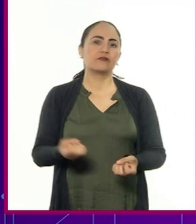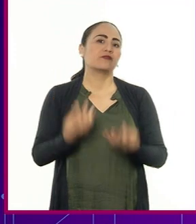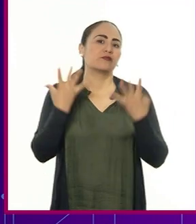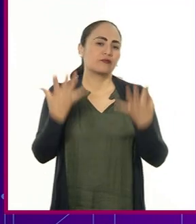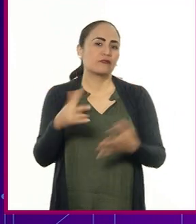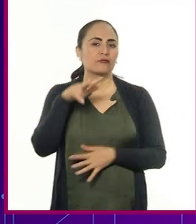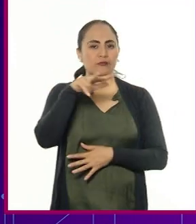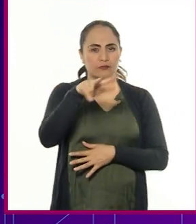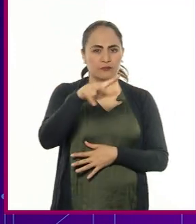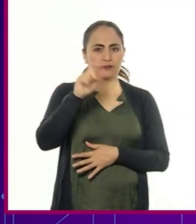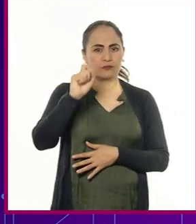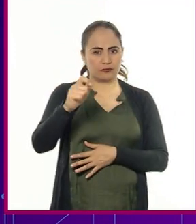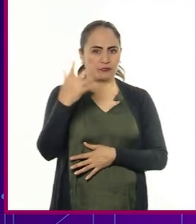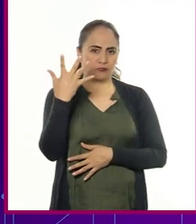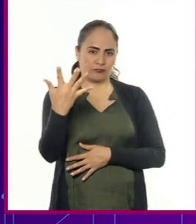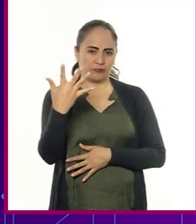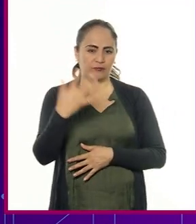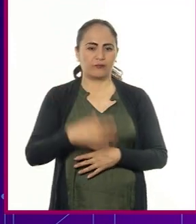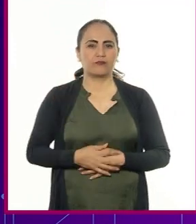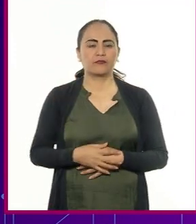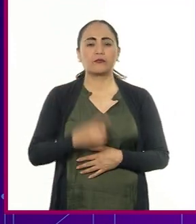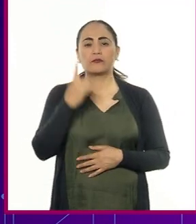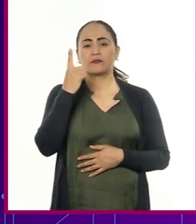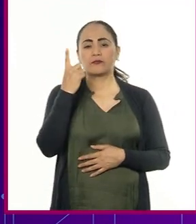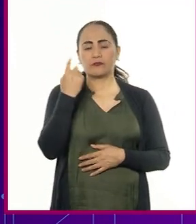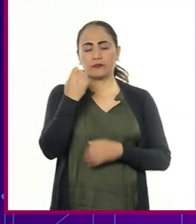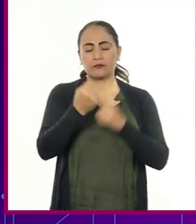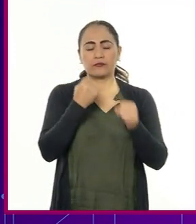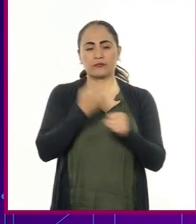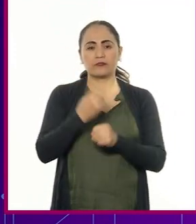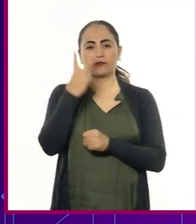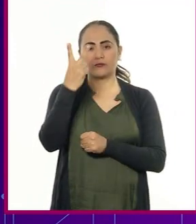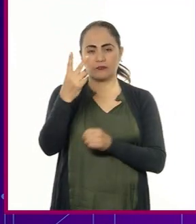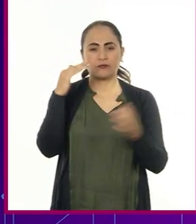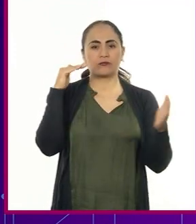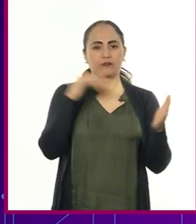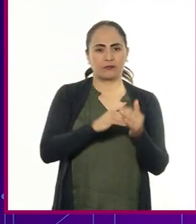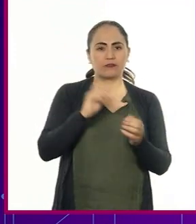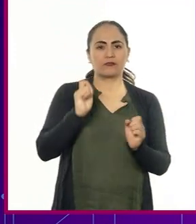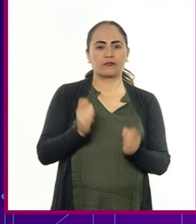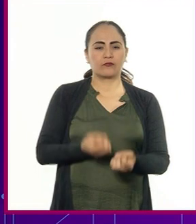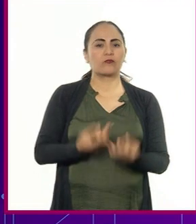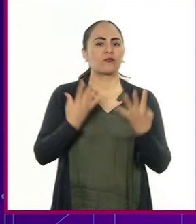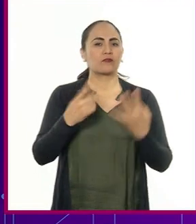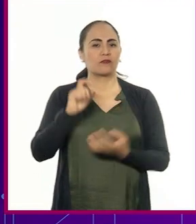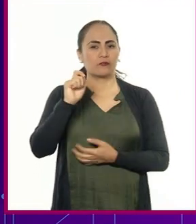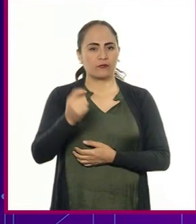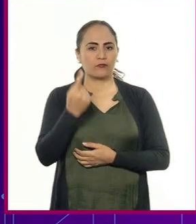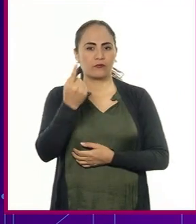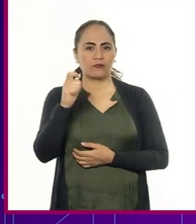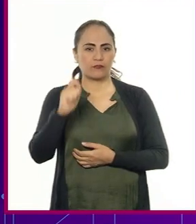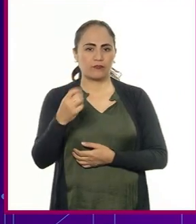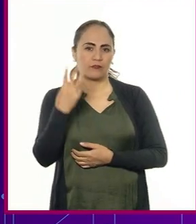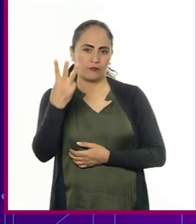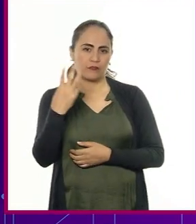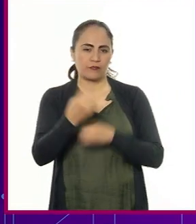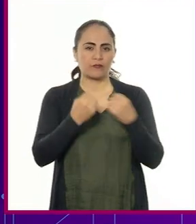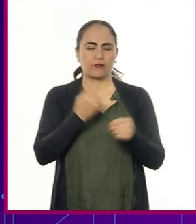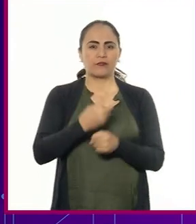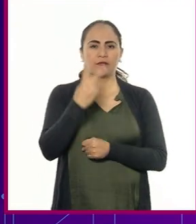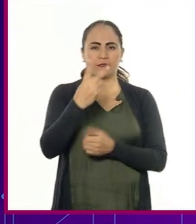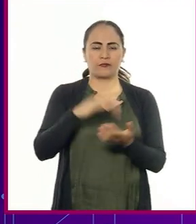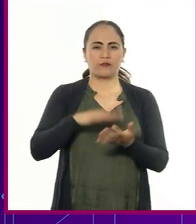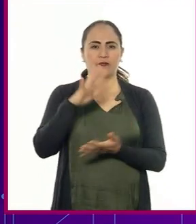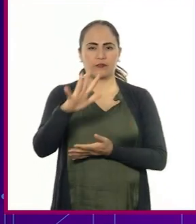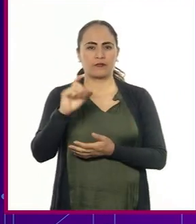de 18.5. En el año 2000, era de 21.3. En el 2005,